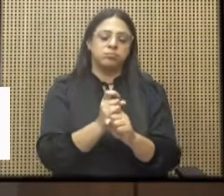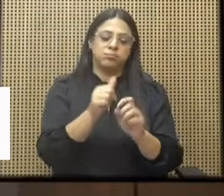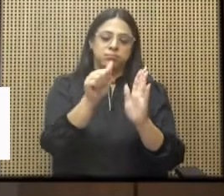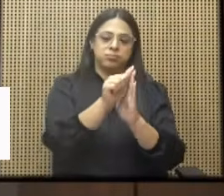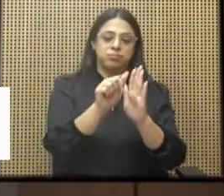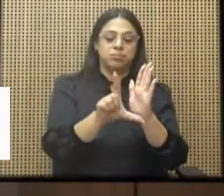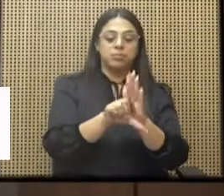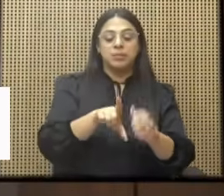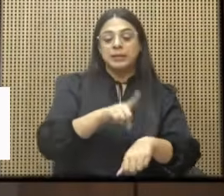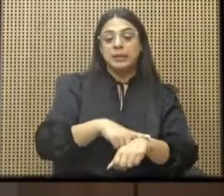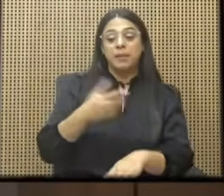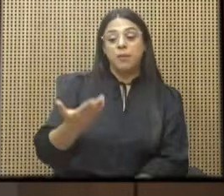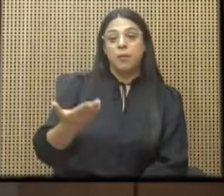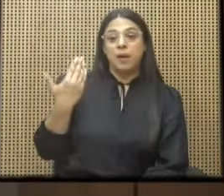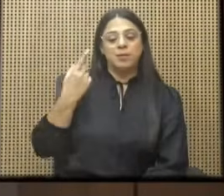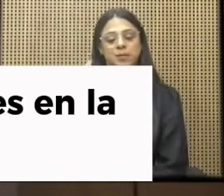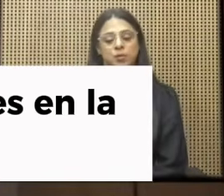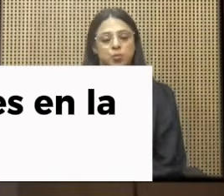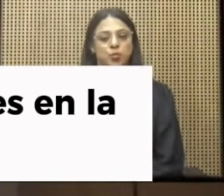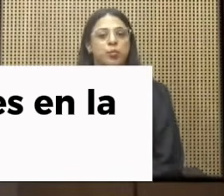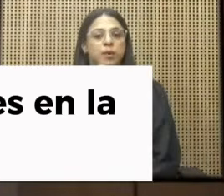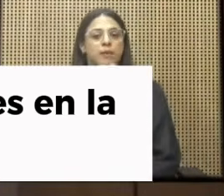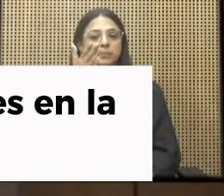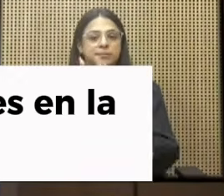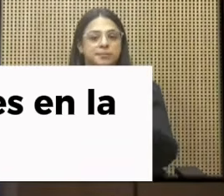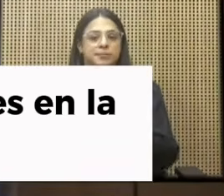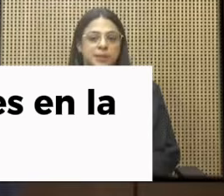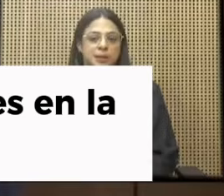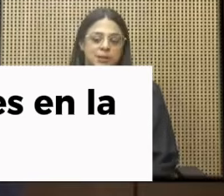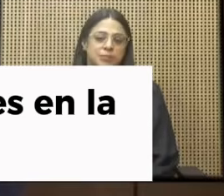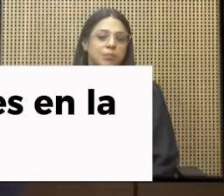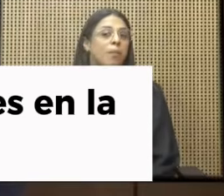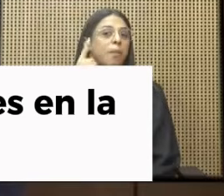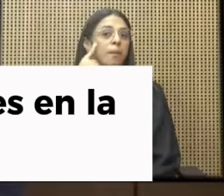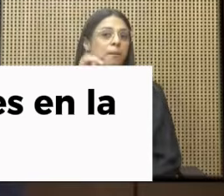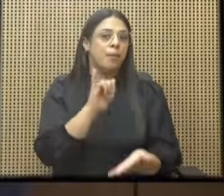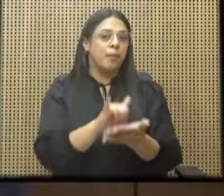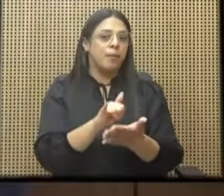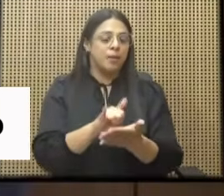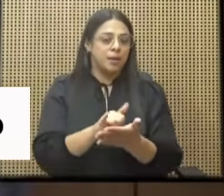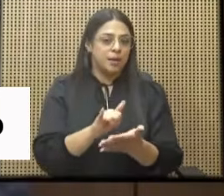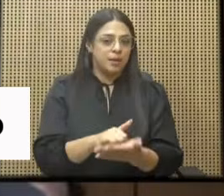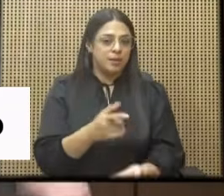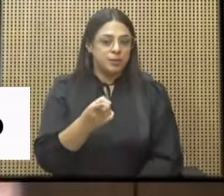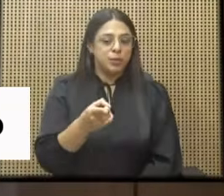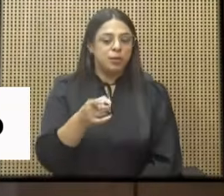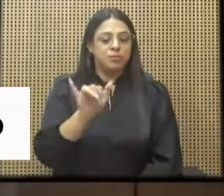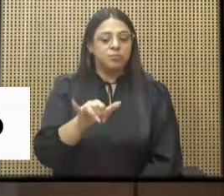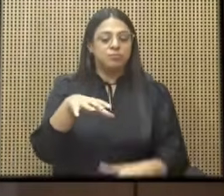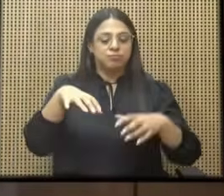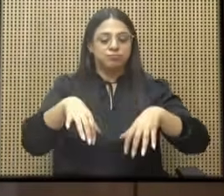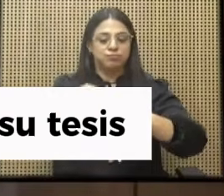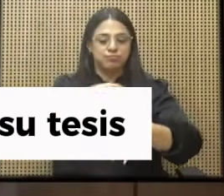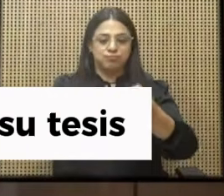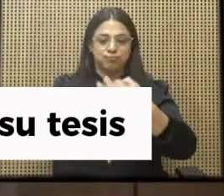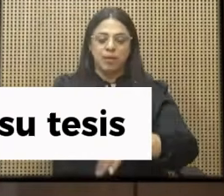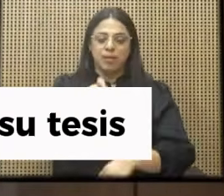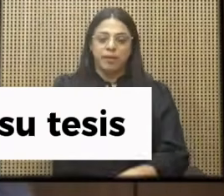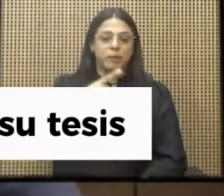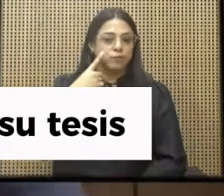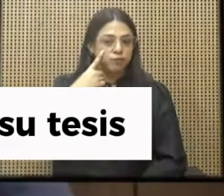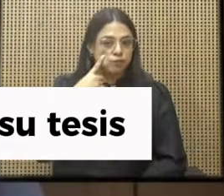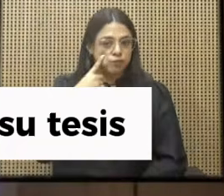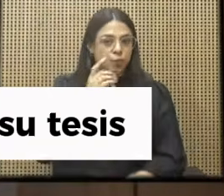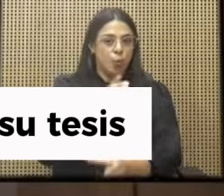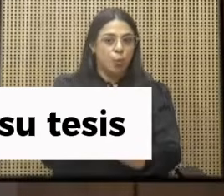anteriores, y tenemos que parar estas cosas. Por eso estos nombramientos de suplentes en la sala hay que verlos con mucho cuidado. La fracción